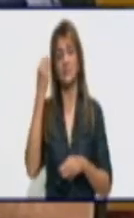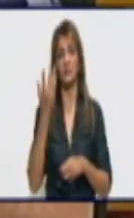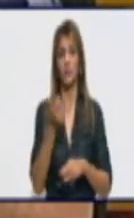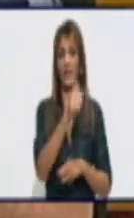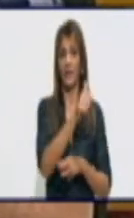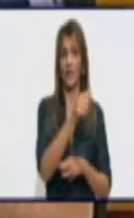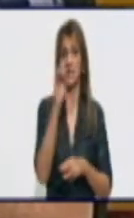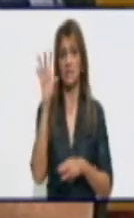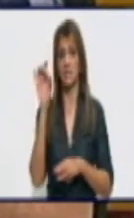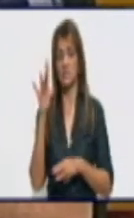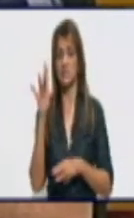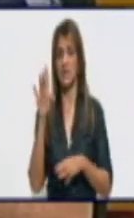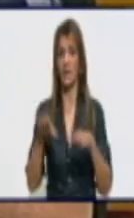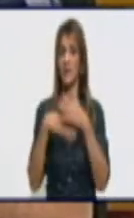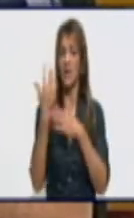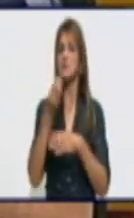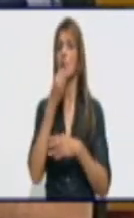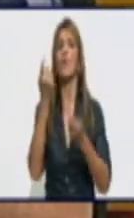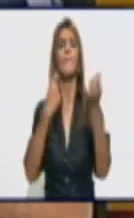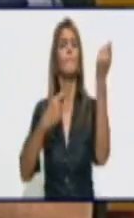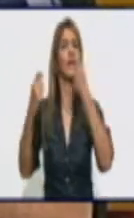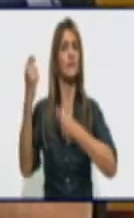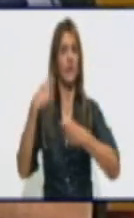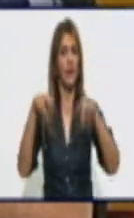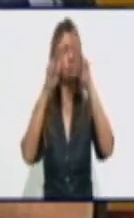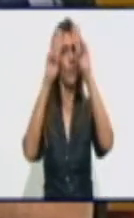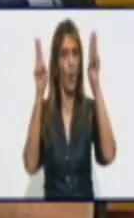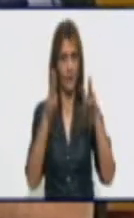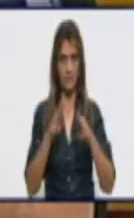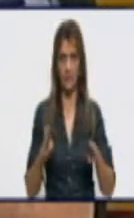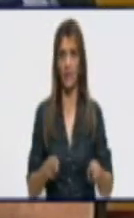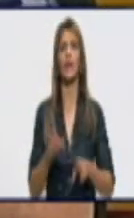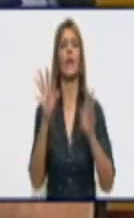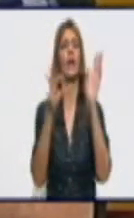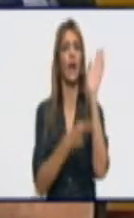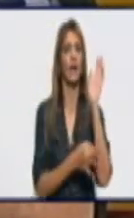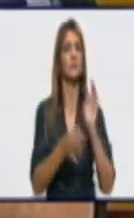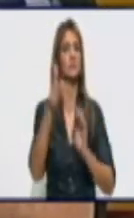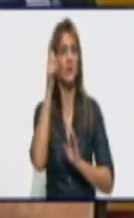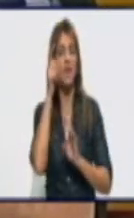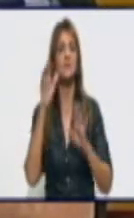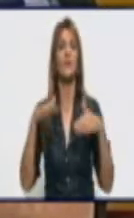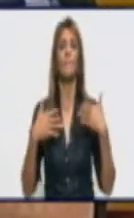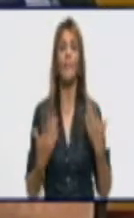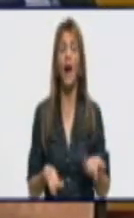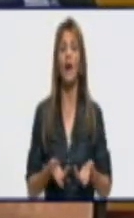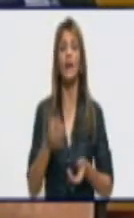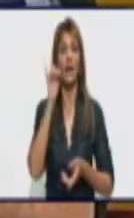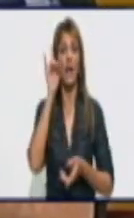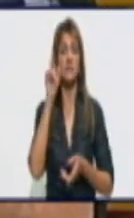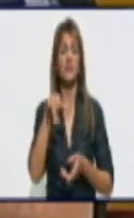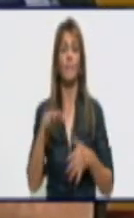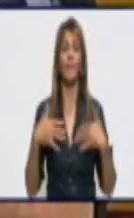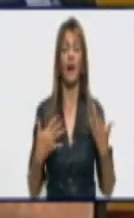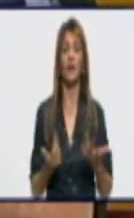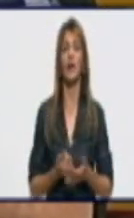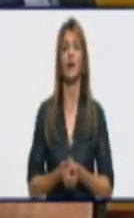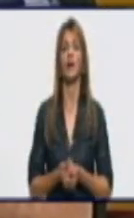vendiendo por ventas online, en las cuales se encadena este nivel de carne también, para que por el sitio que no es